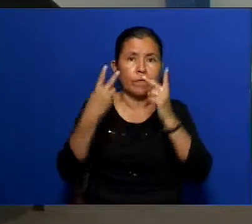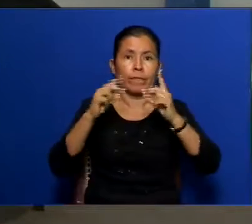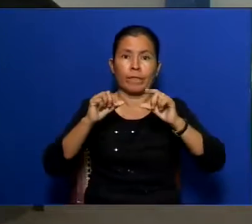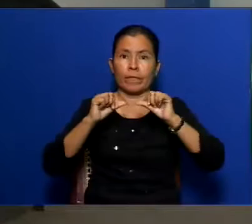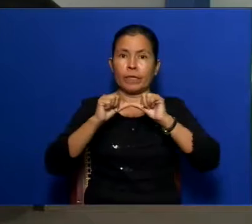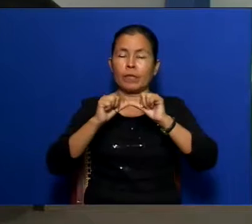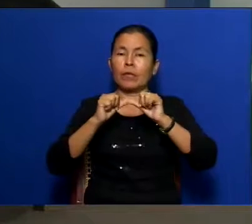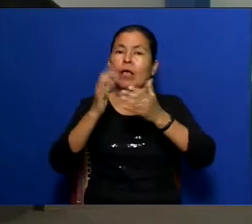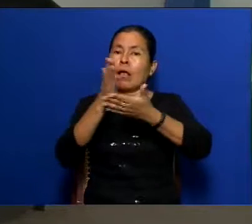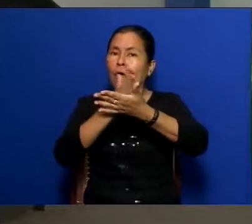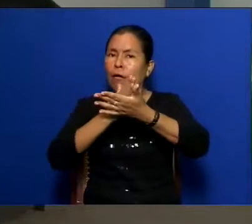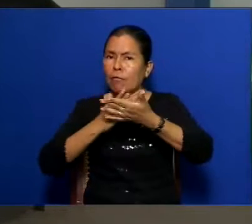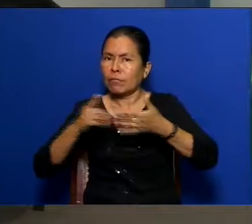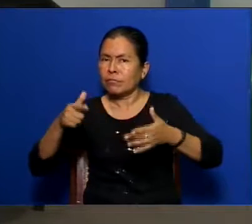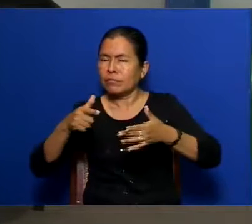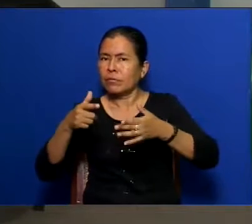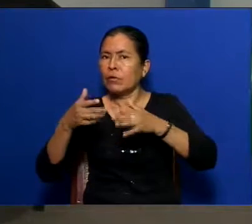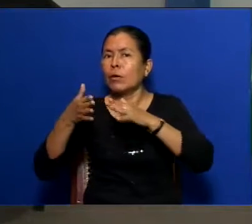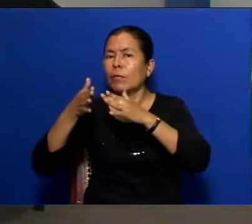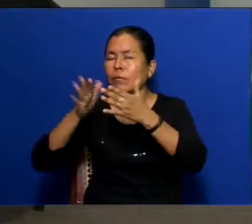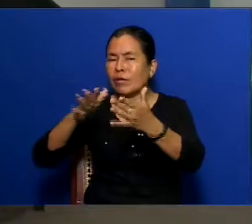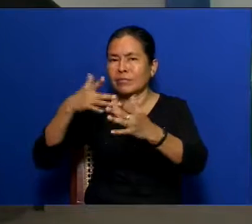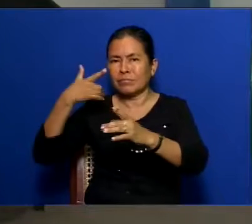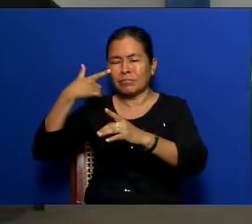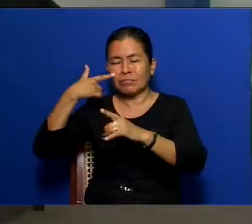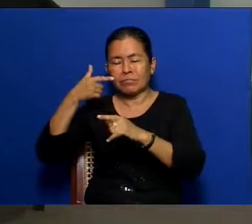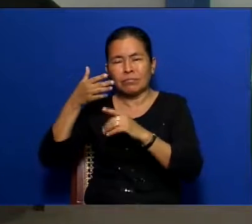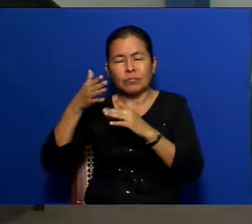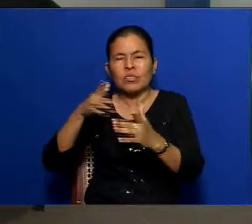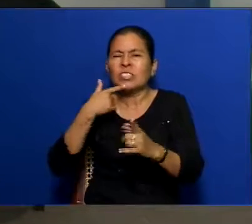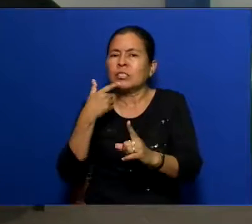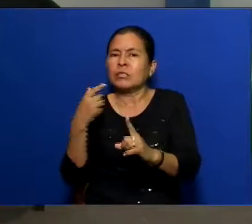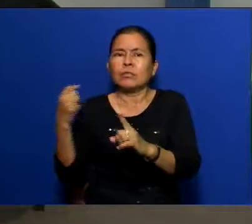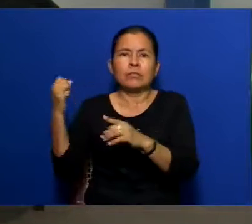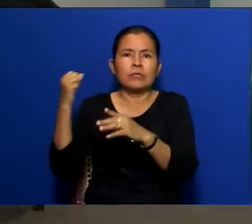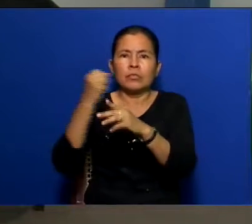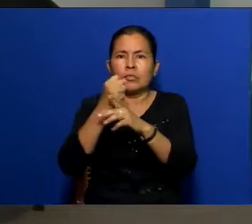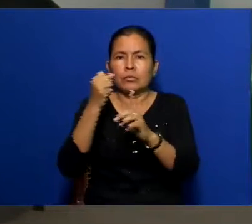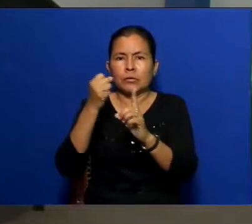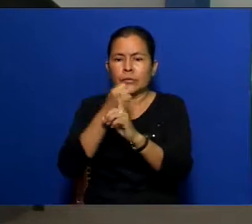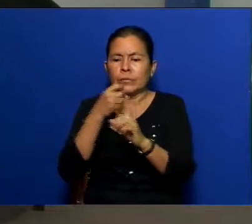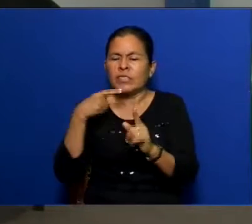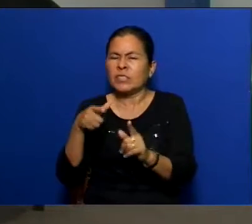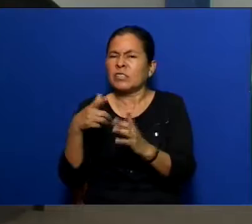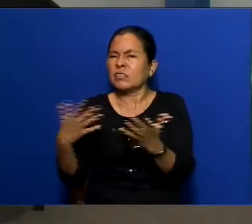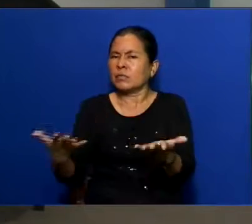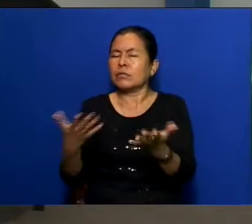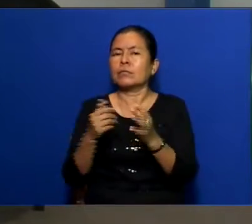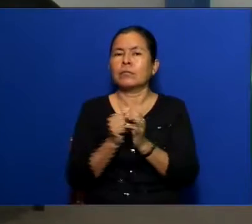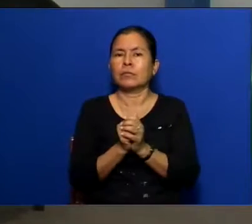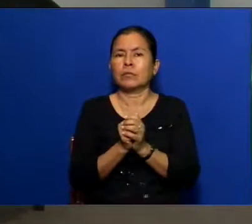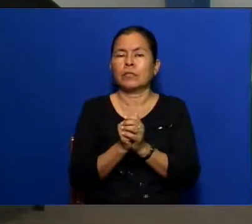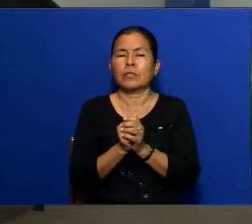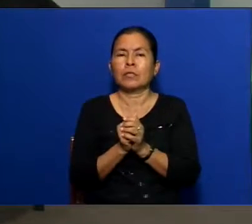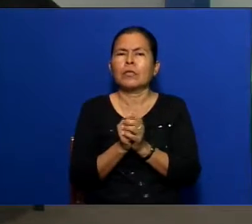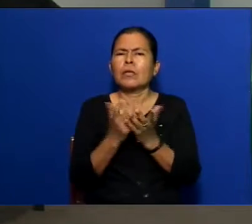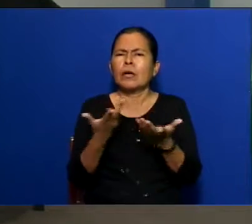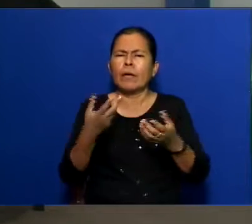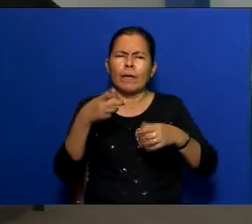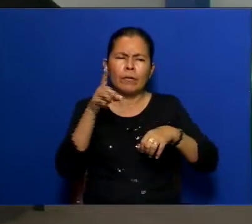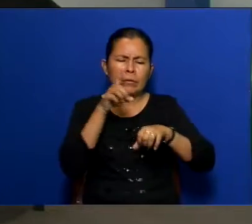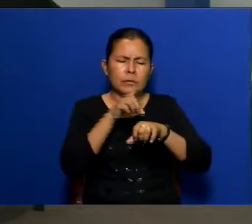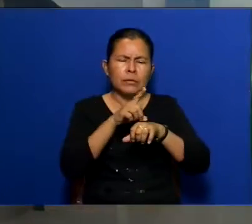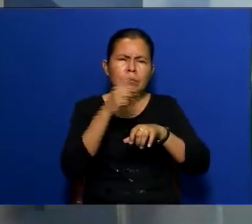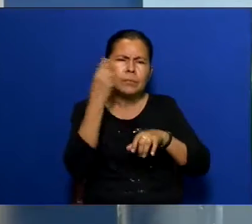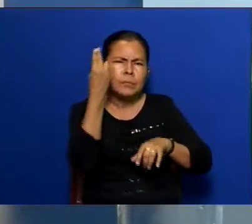a aquellos niños y niñas que fallecen como consecuencia de la violencia. Ahora, en su expertise, doctor, ¿qué problemas